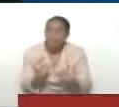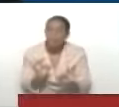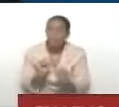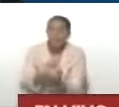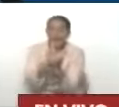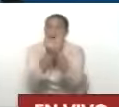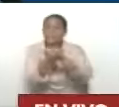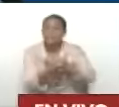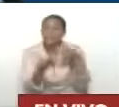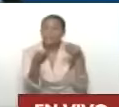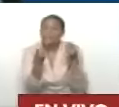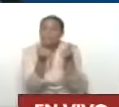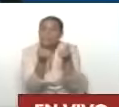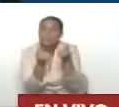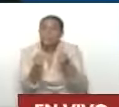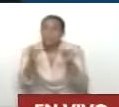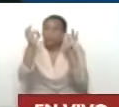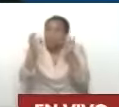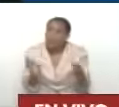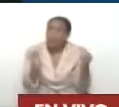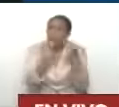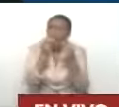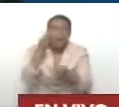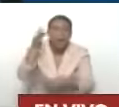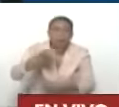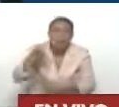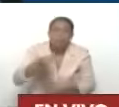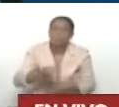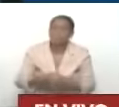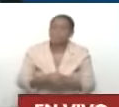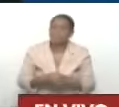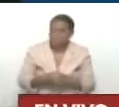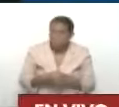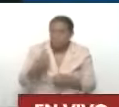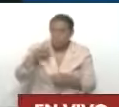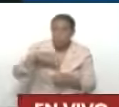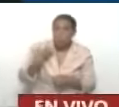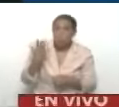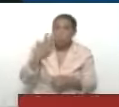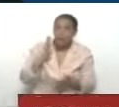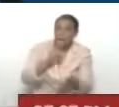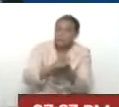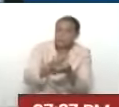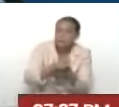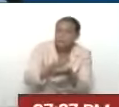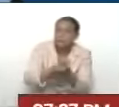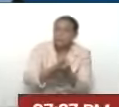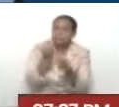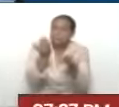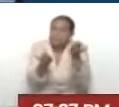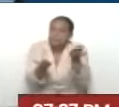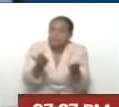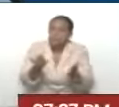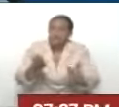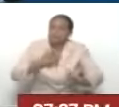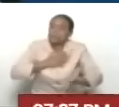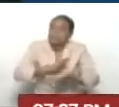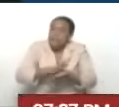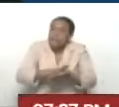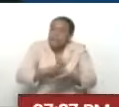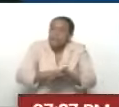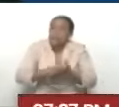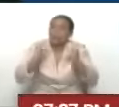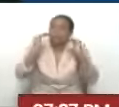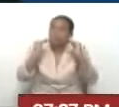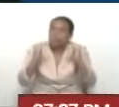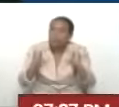cambiario que fuera pertinente a la realidad venezolana y pudiéramos estabilizar de manera milagrosa, como se ha